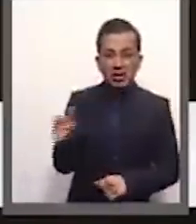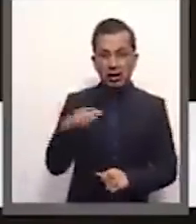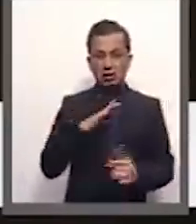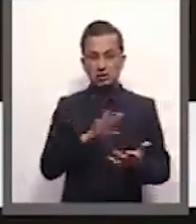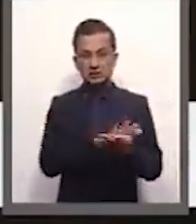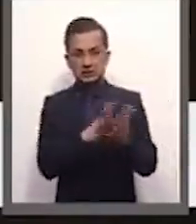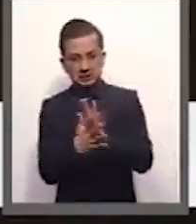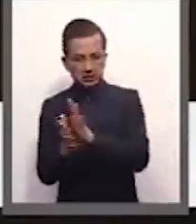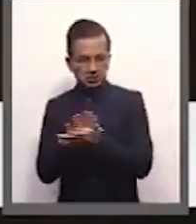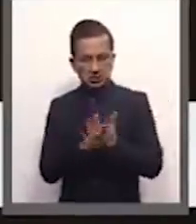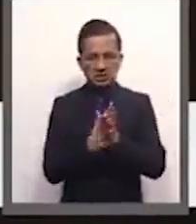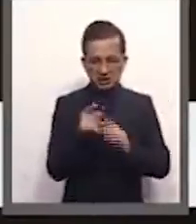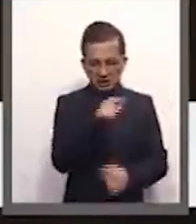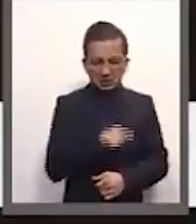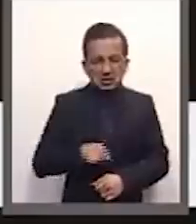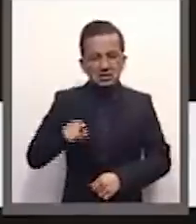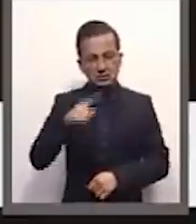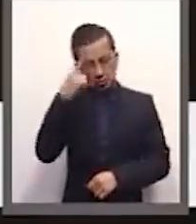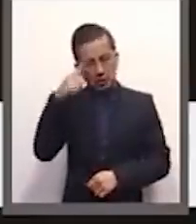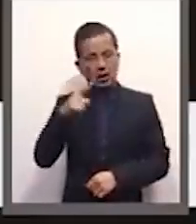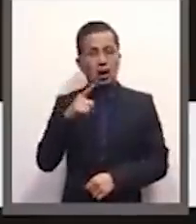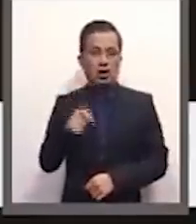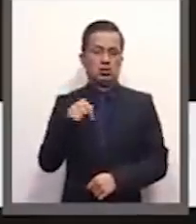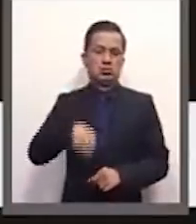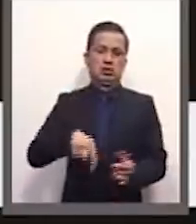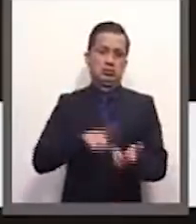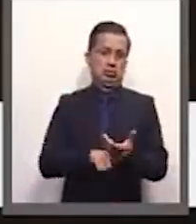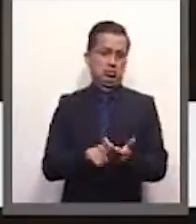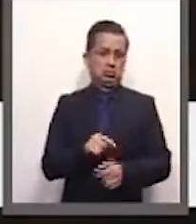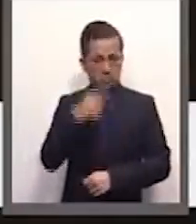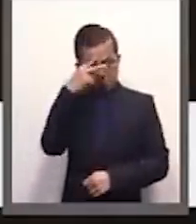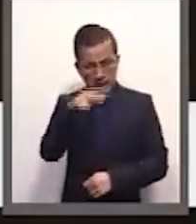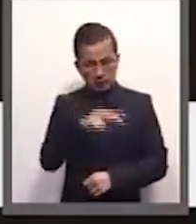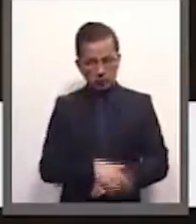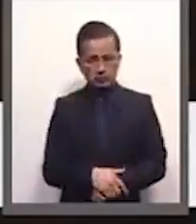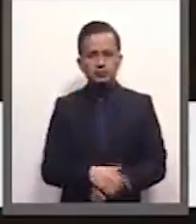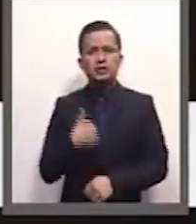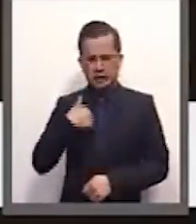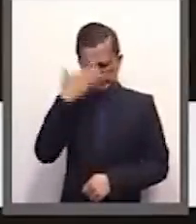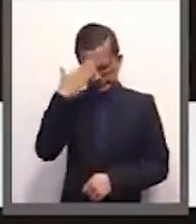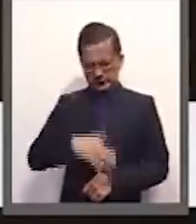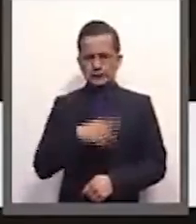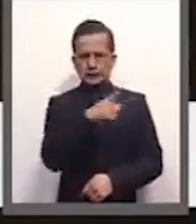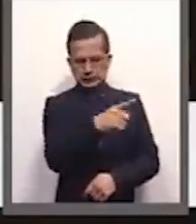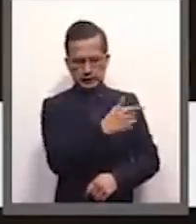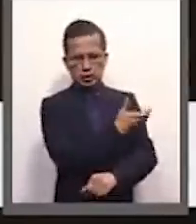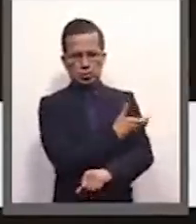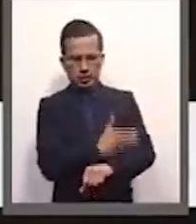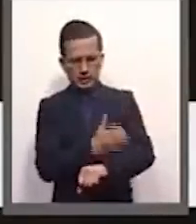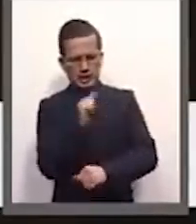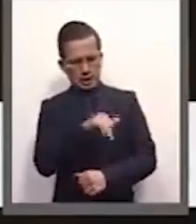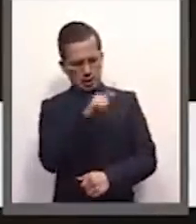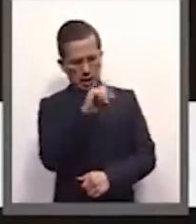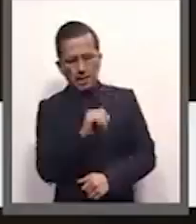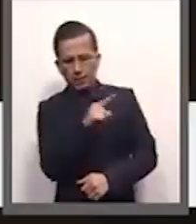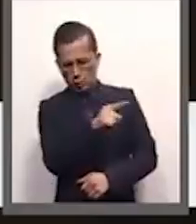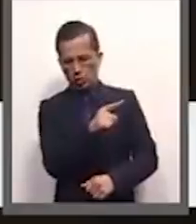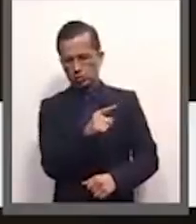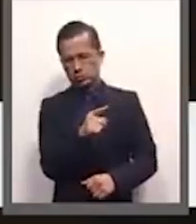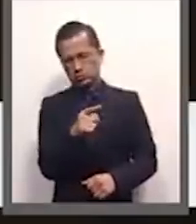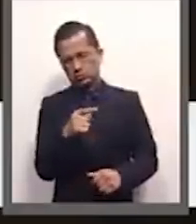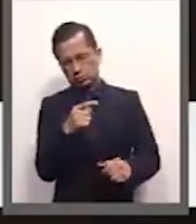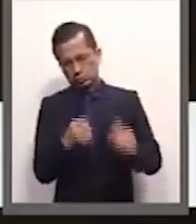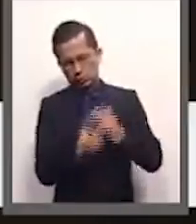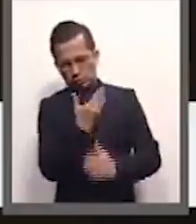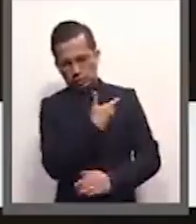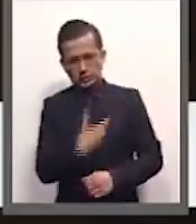la presidencia de la República. Yo entiendo que el compañero presidente electo hizo un compromiso de campaña para retirar